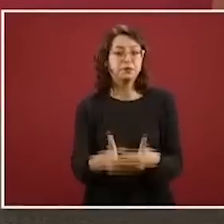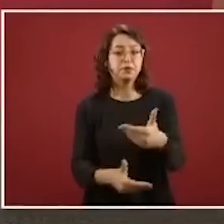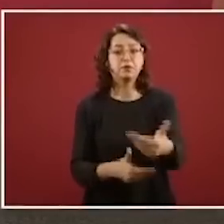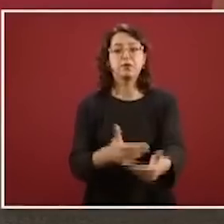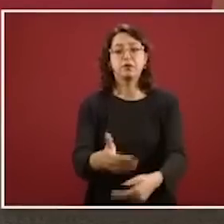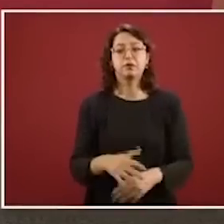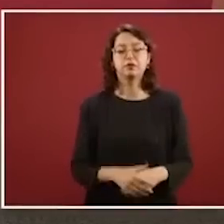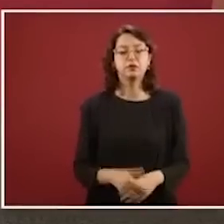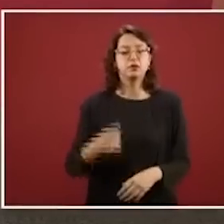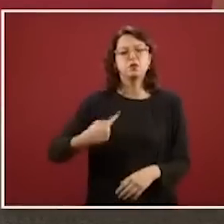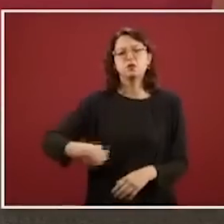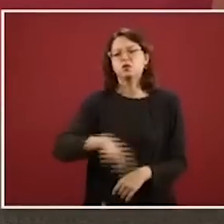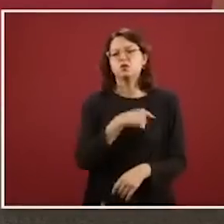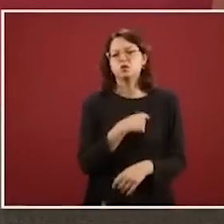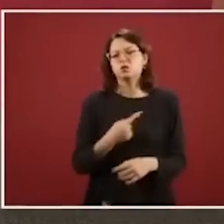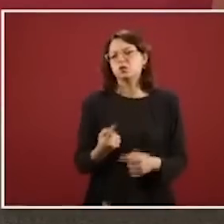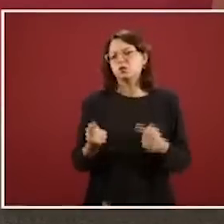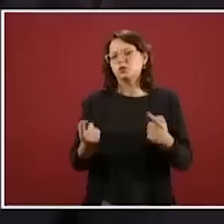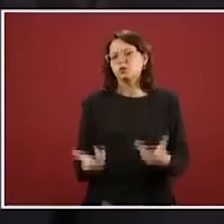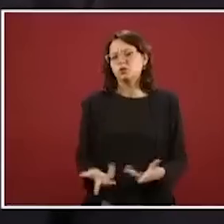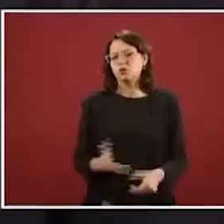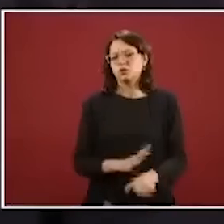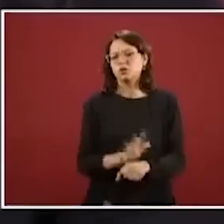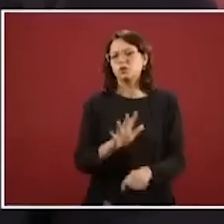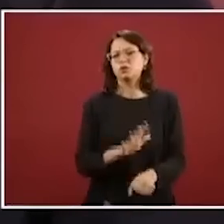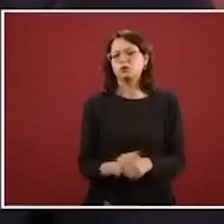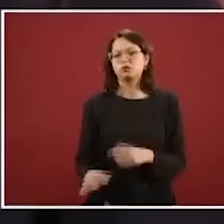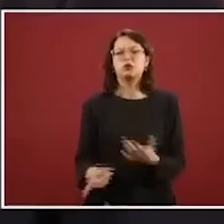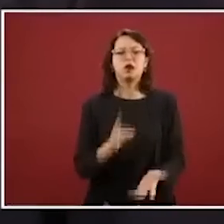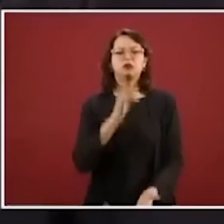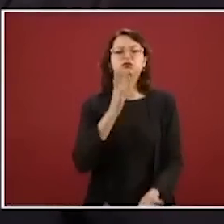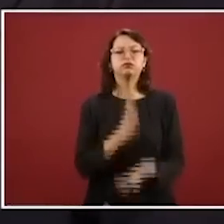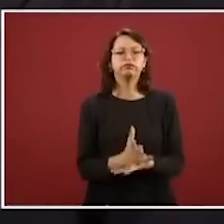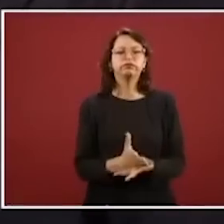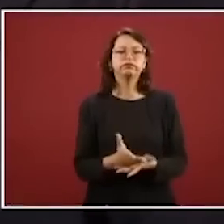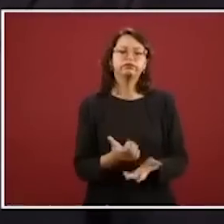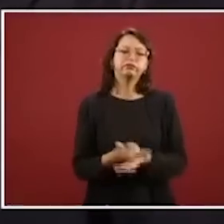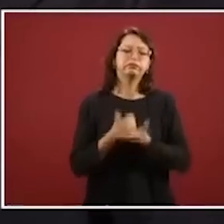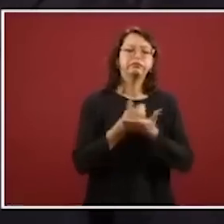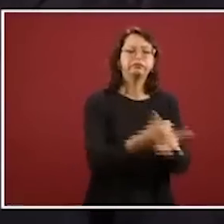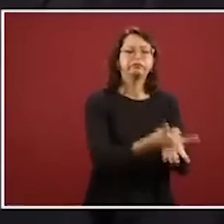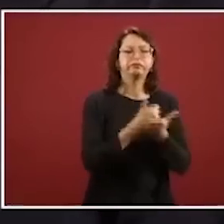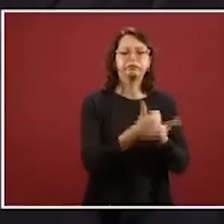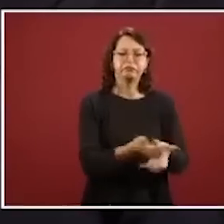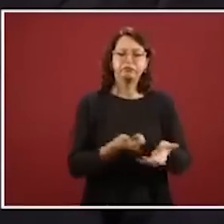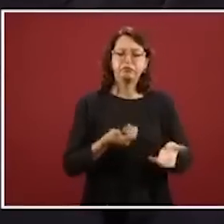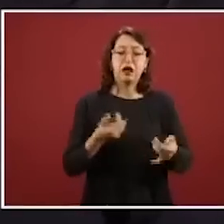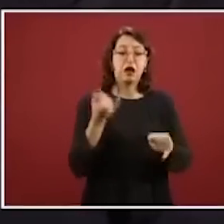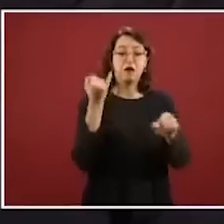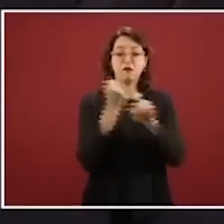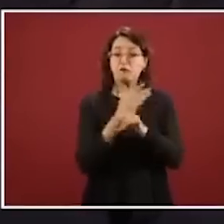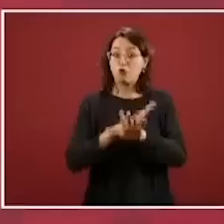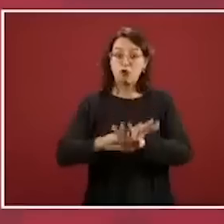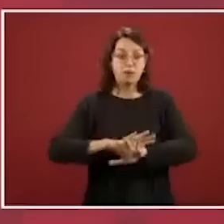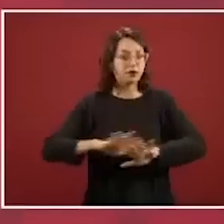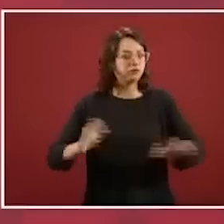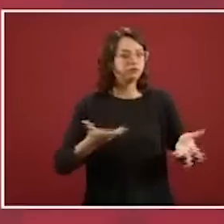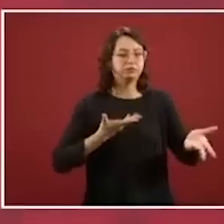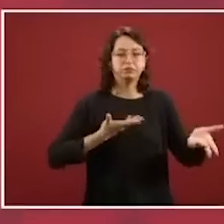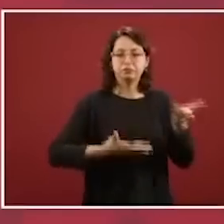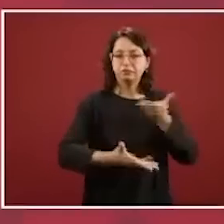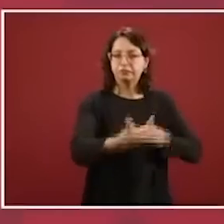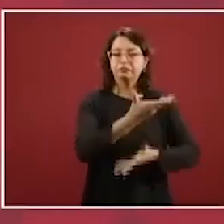Nosotros lo que vamos a hacer es, en este caso, cooperar. Toda la información que nos soliciten se